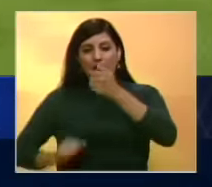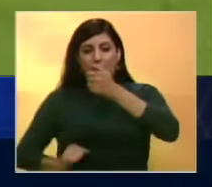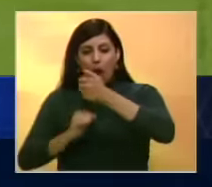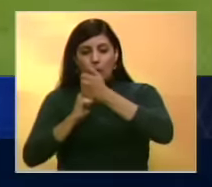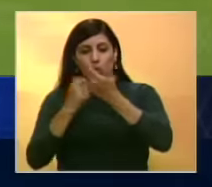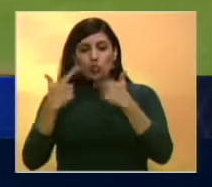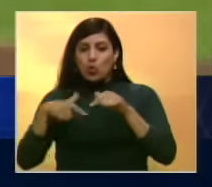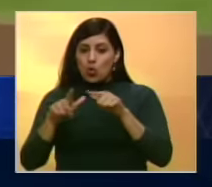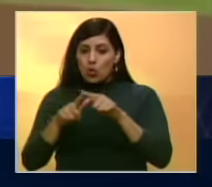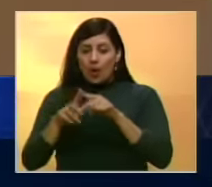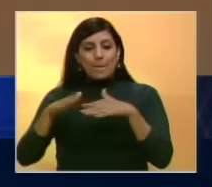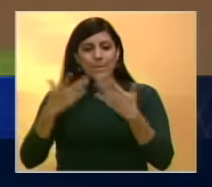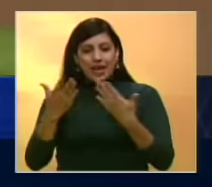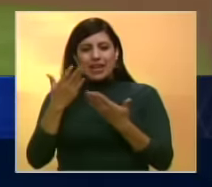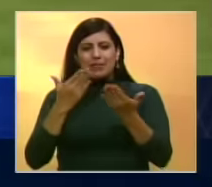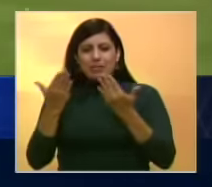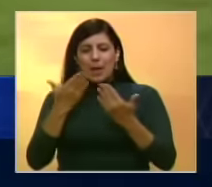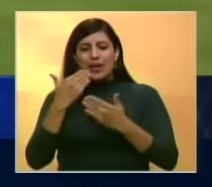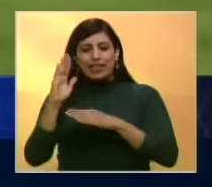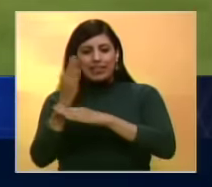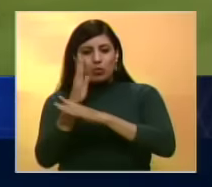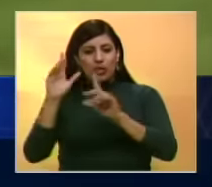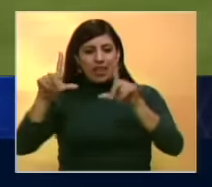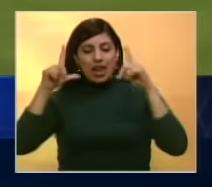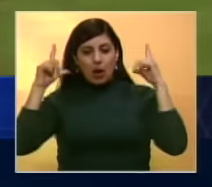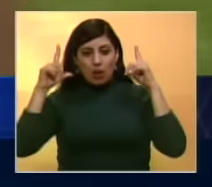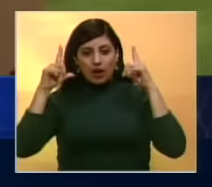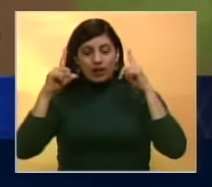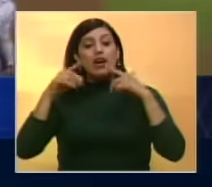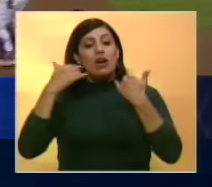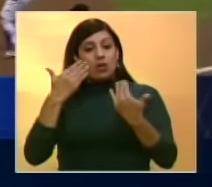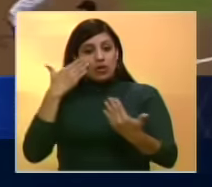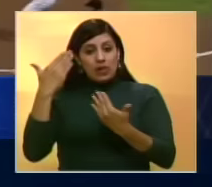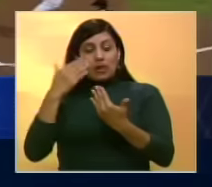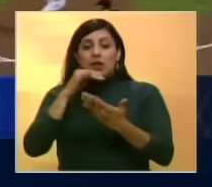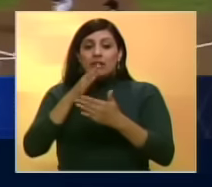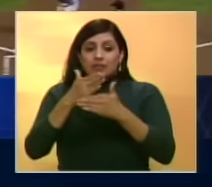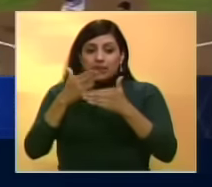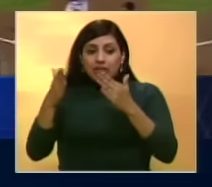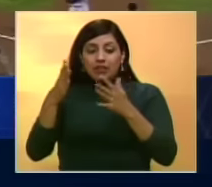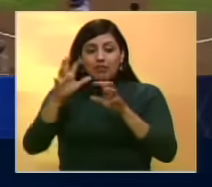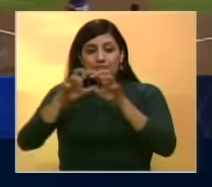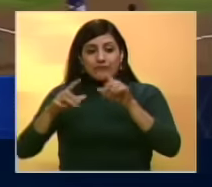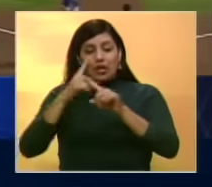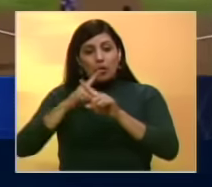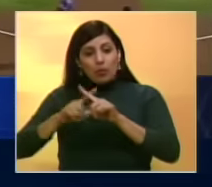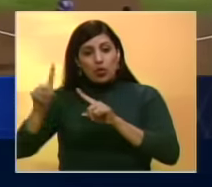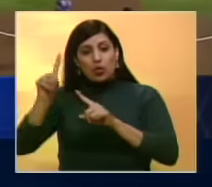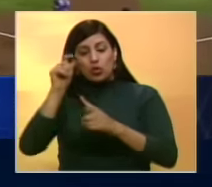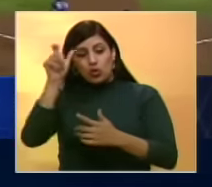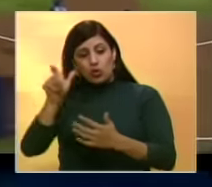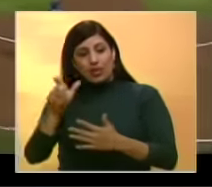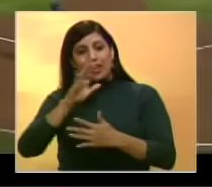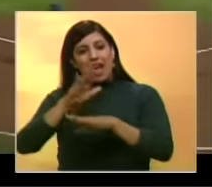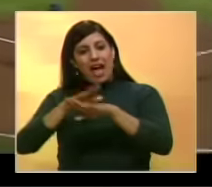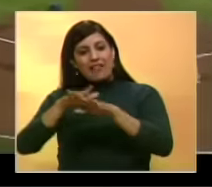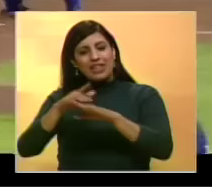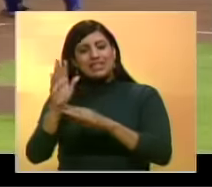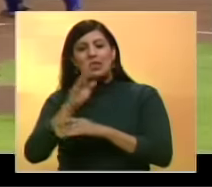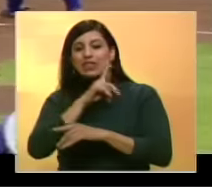en la localía para tomar ventaja ante los tiburones de la guaira Fredy García abrirá por los felinos mientras que wilfred boscán está anunciado por